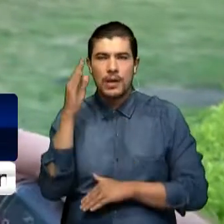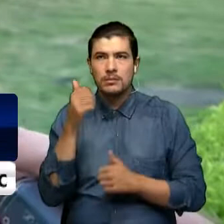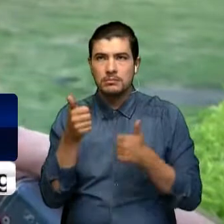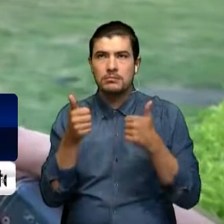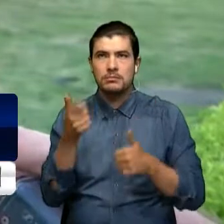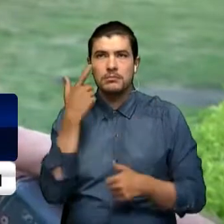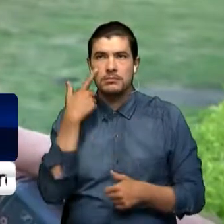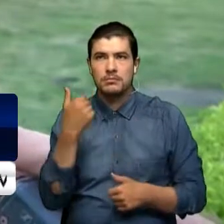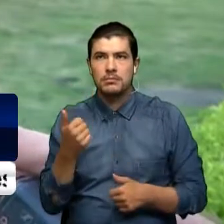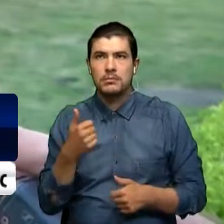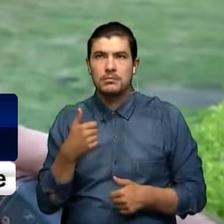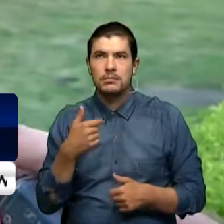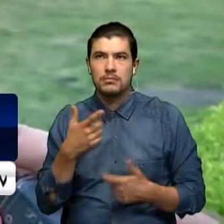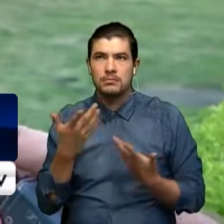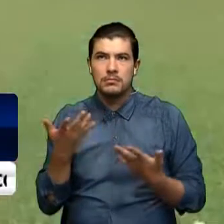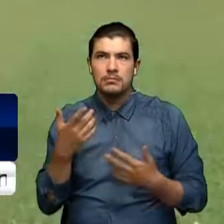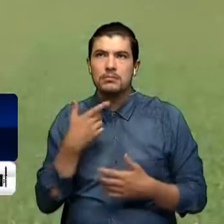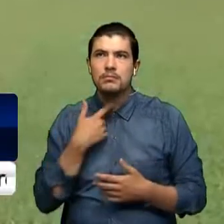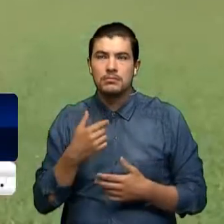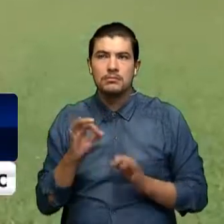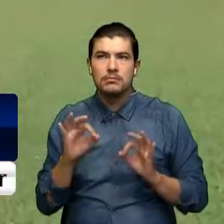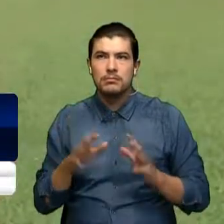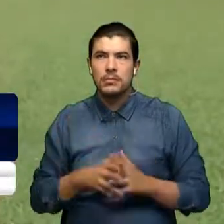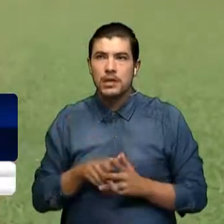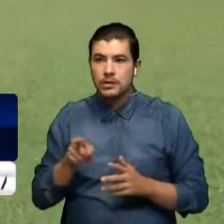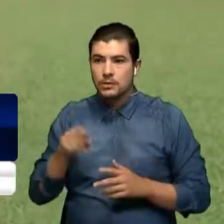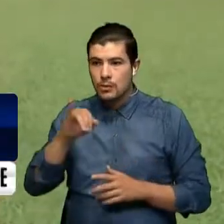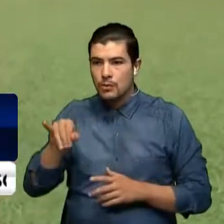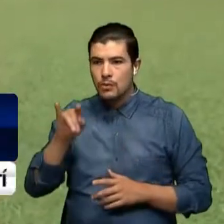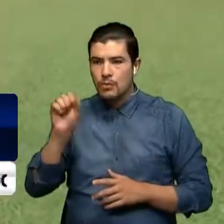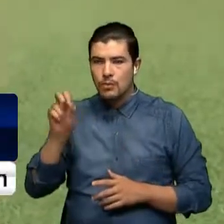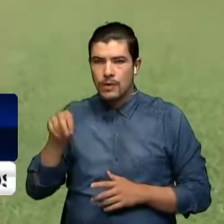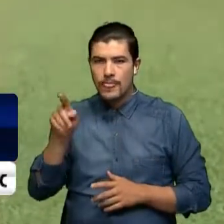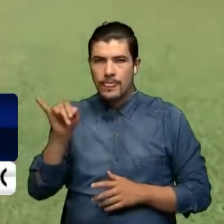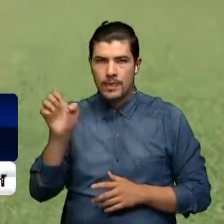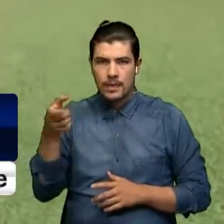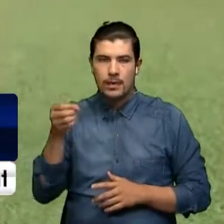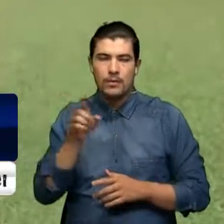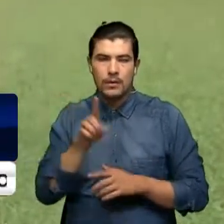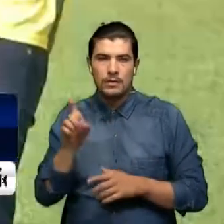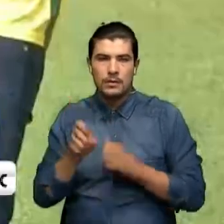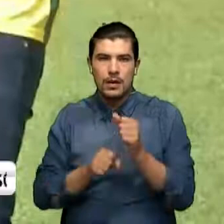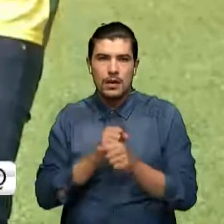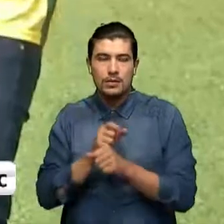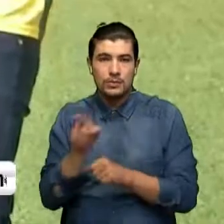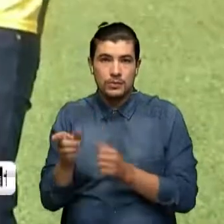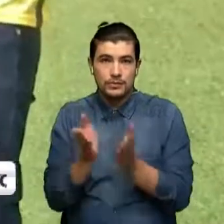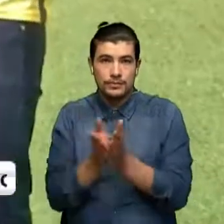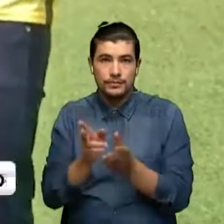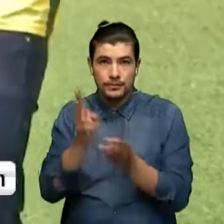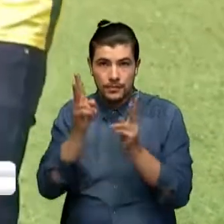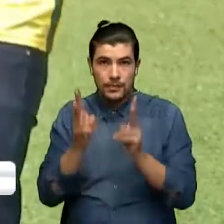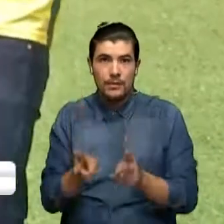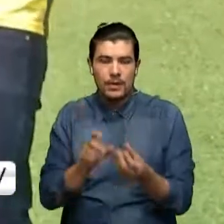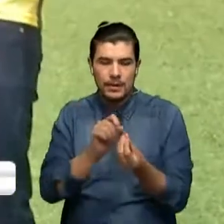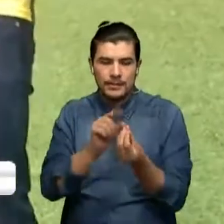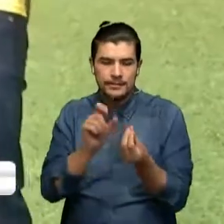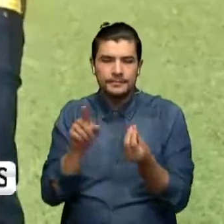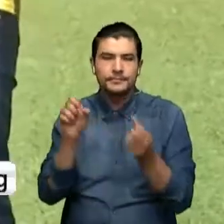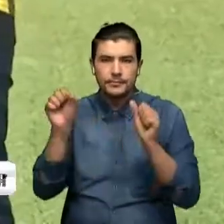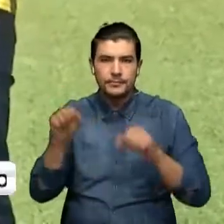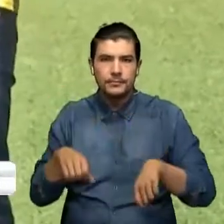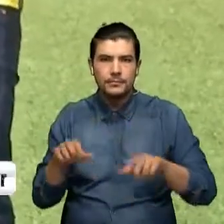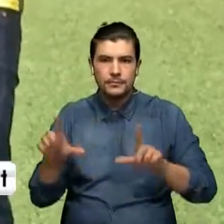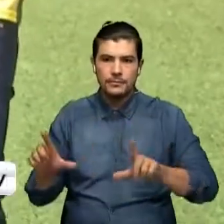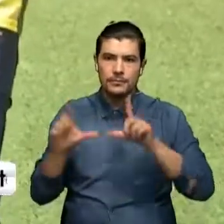es muy gratificante eso juan diego tiene 16 años es estudiante de undécimo grado y espera terminar su bachillerato para estudiar música